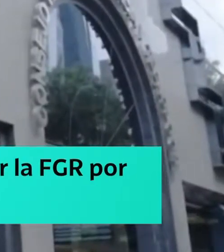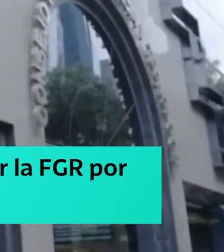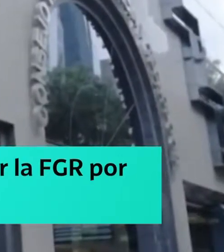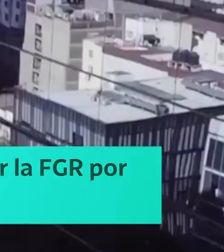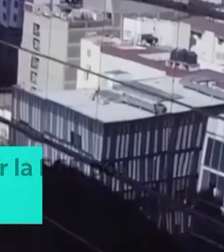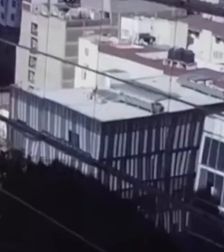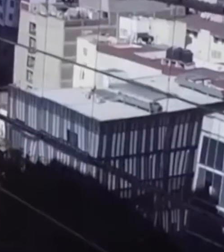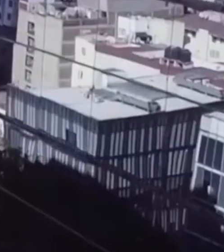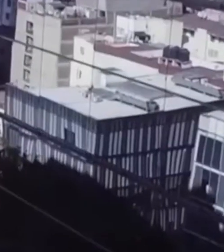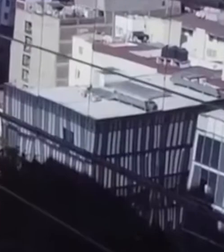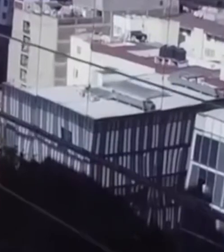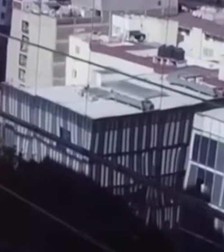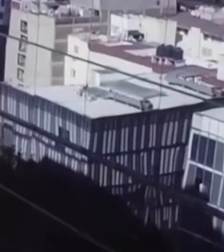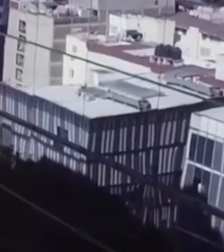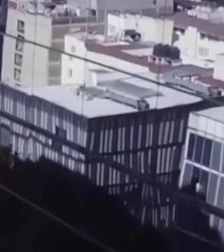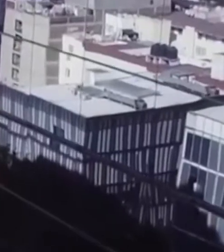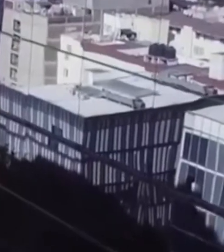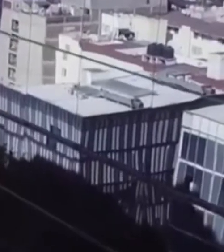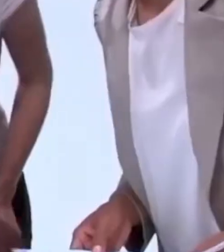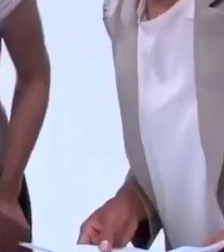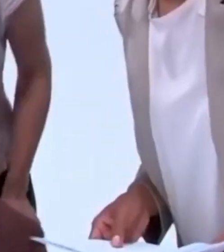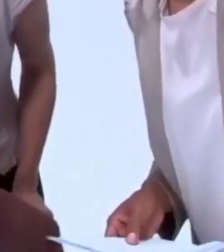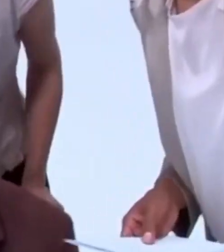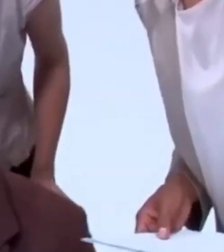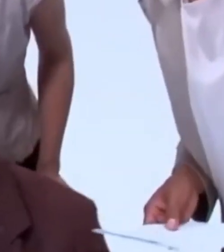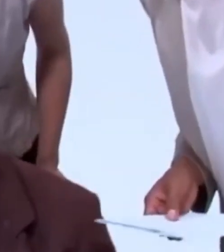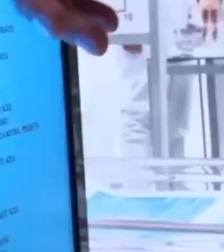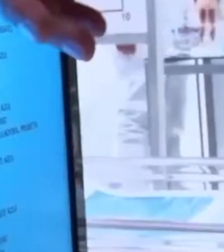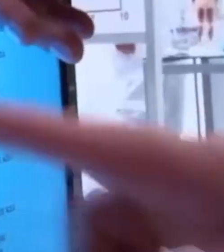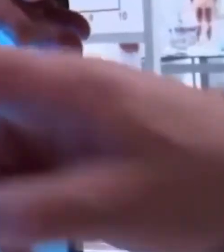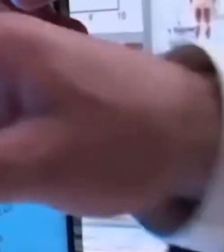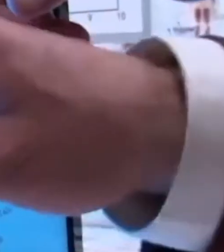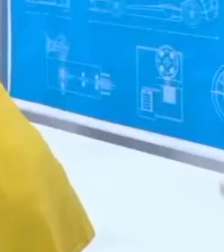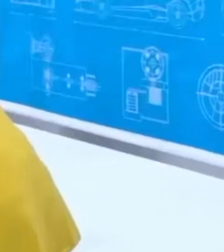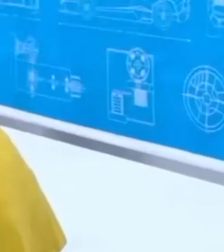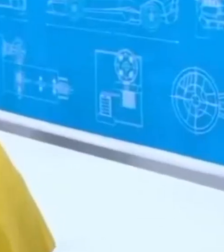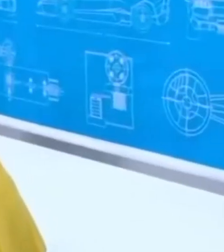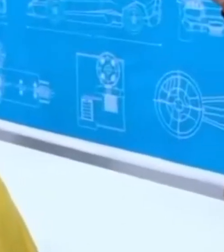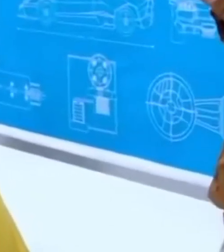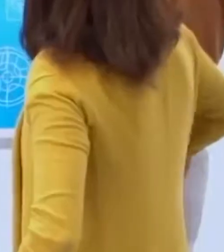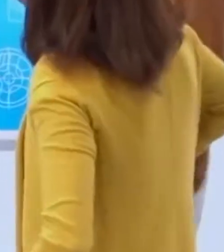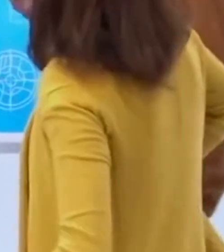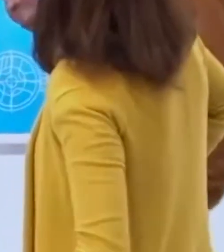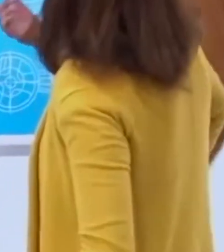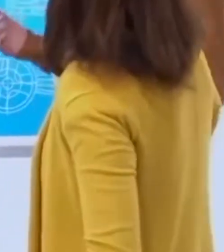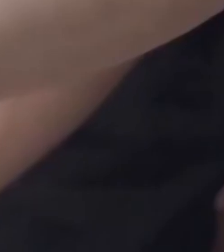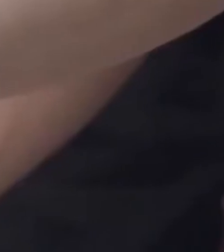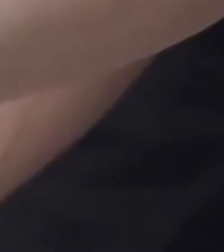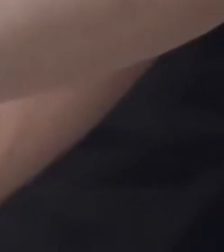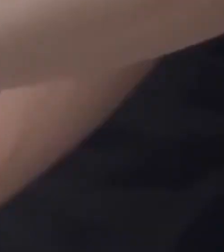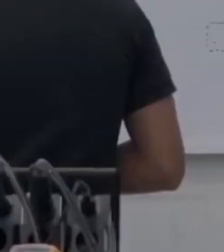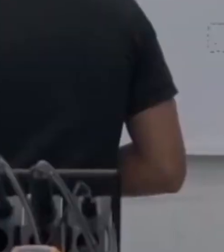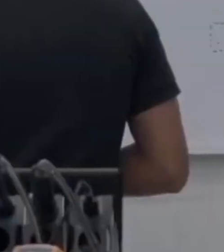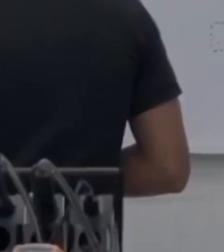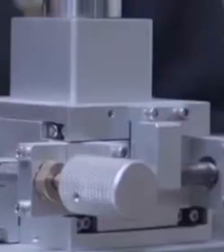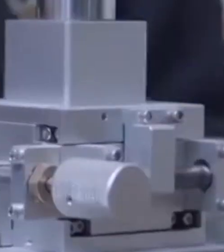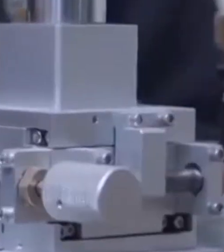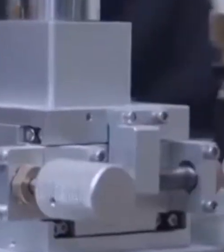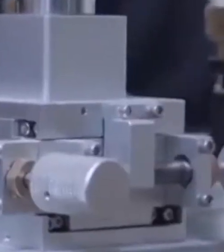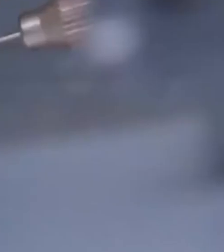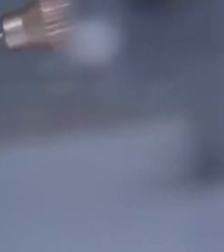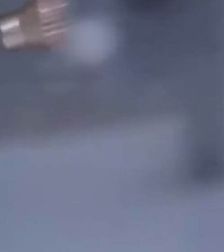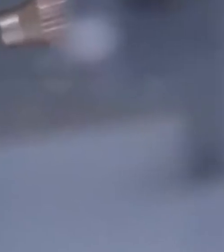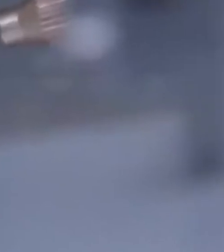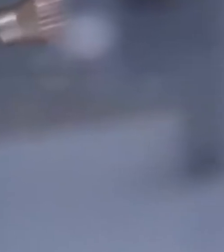los gastos que hacían en lujos con el presupuesto que les entregaba el gobierno. Señaló que los del Consejo de Ciencia y Tecnología tenían una